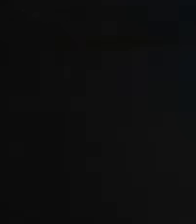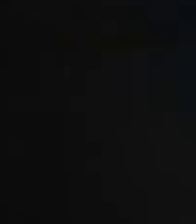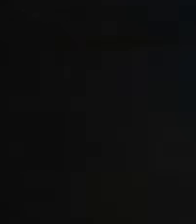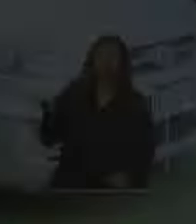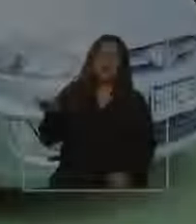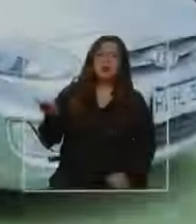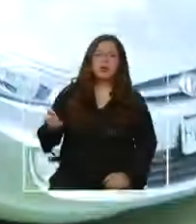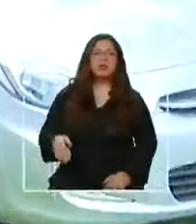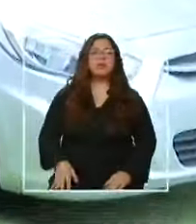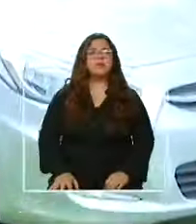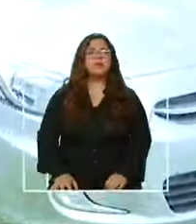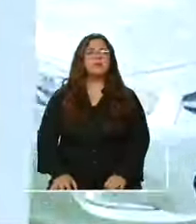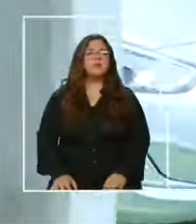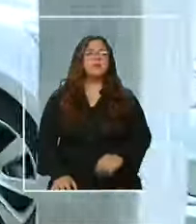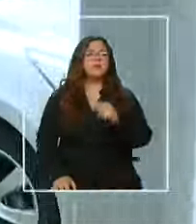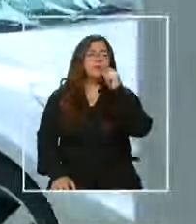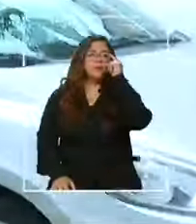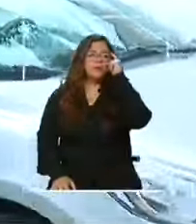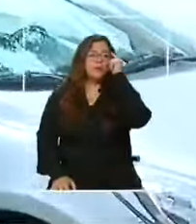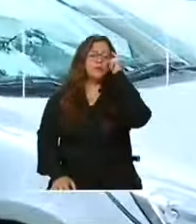Mire.